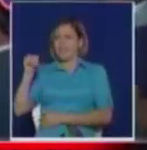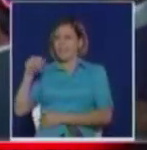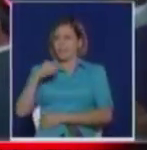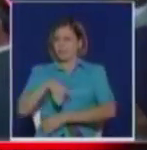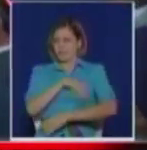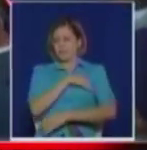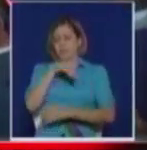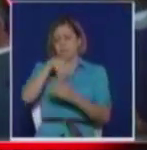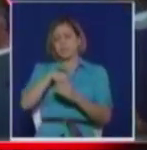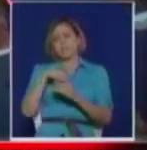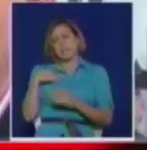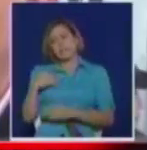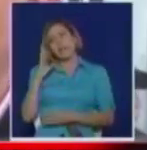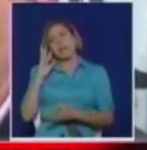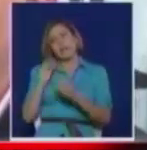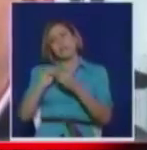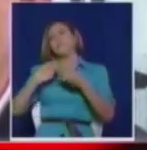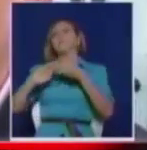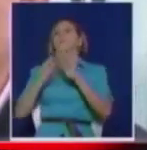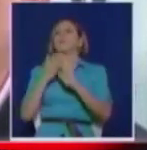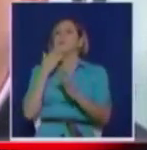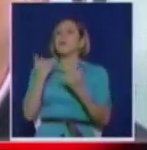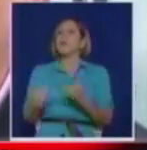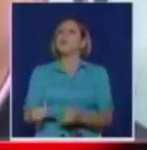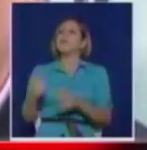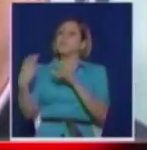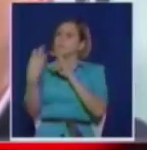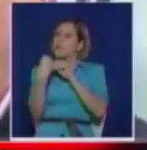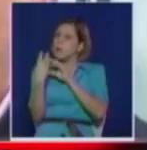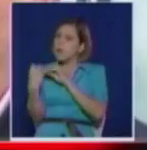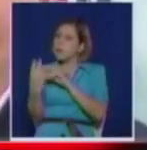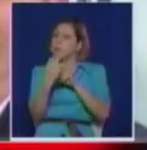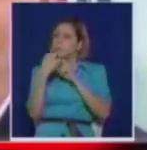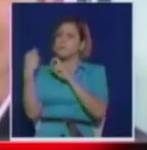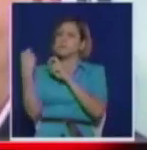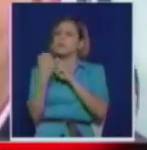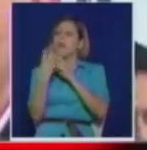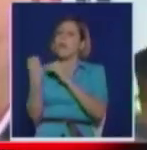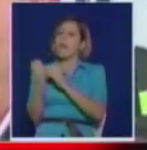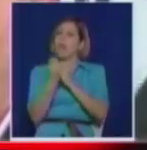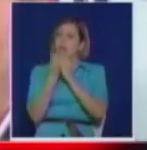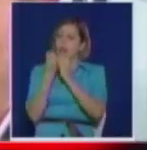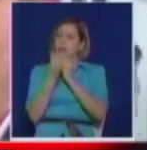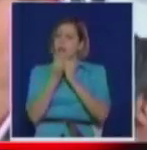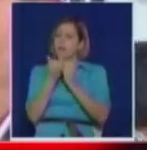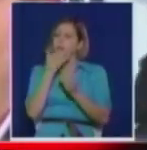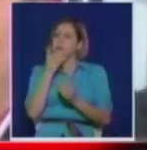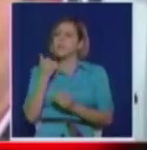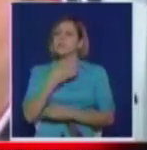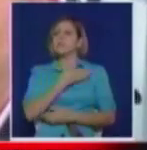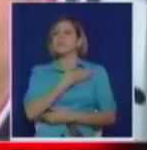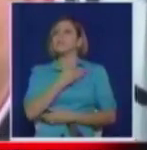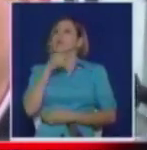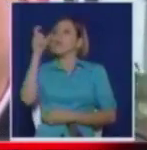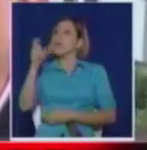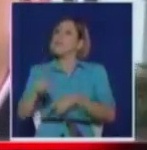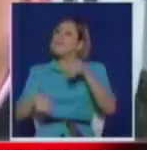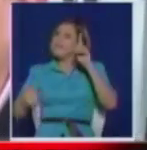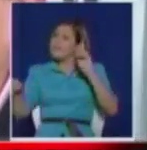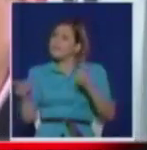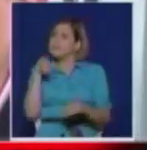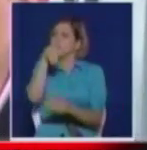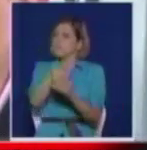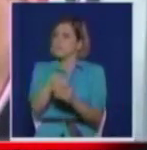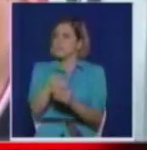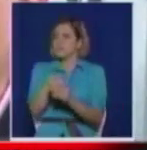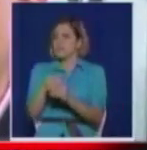acuerdo, pero de manera pacífica. Y por eso es que vamos a estar en diálogo con ellos, pero también hay que denunciar que hay quienes han querido